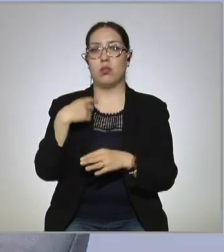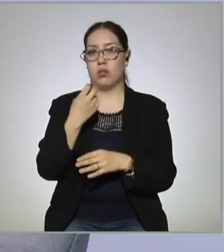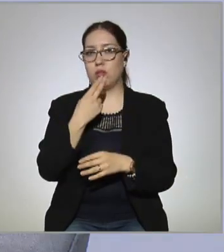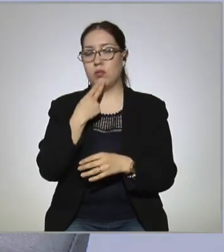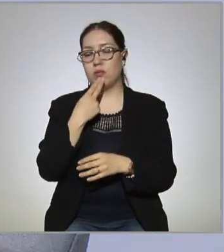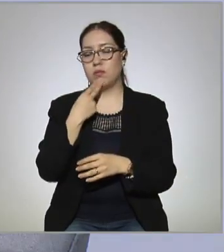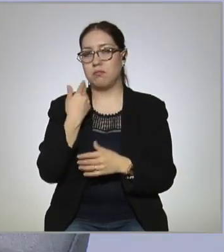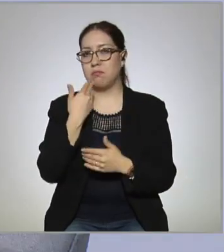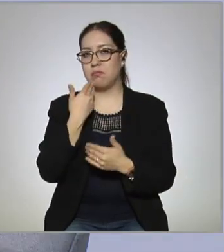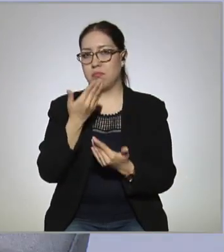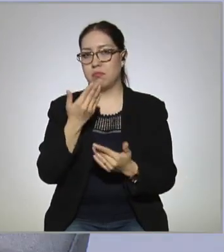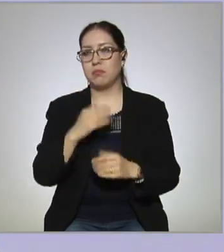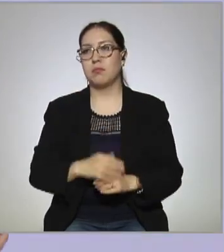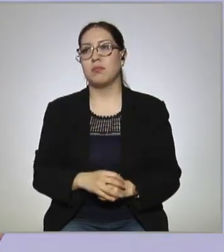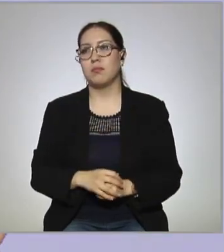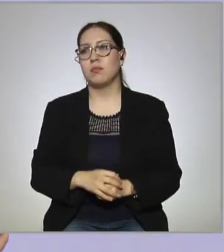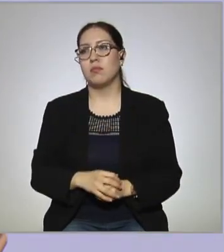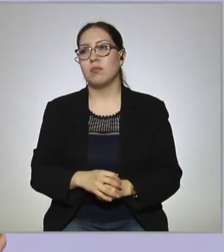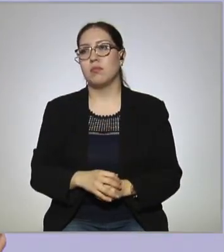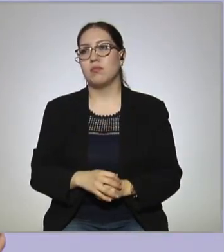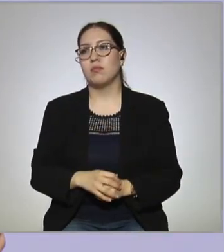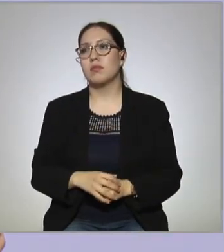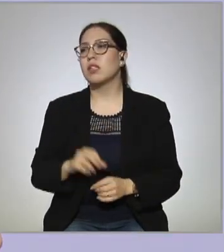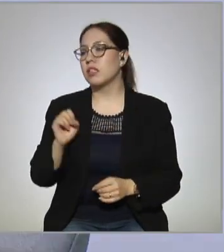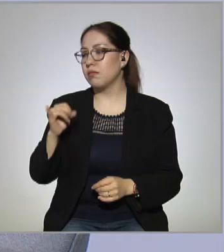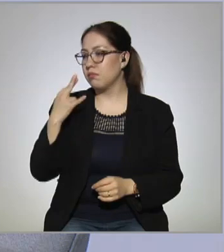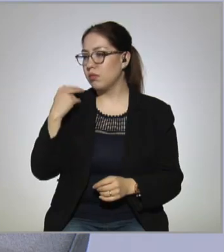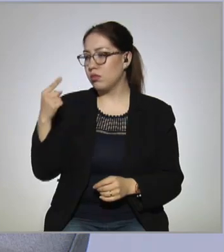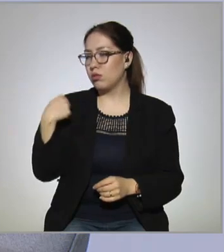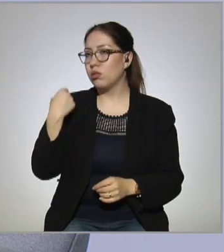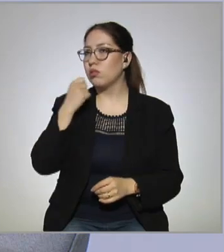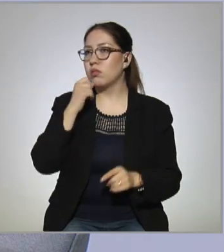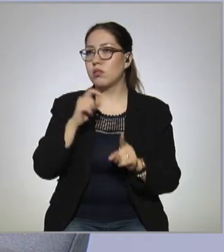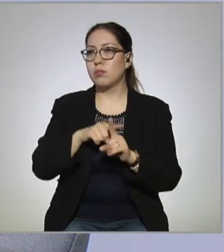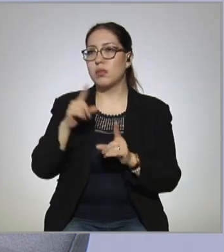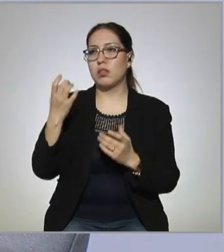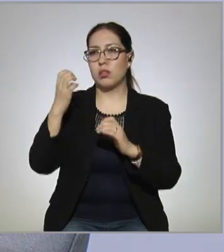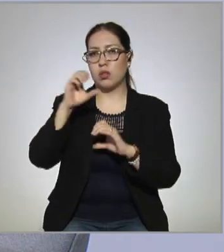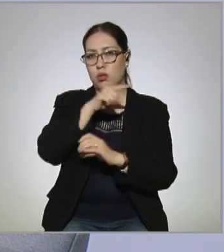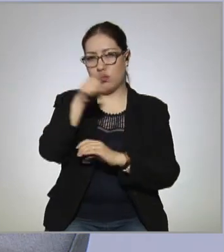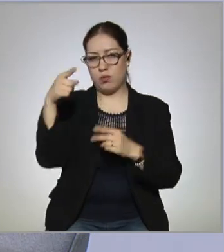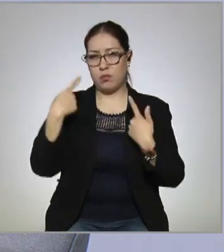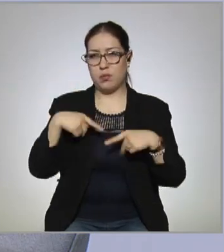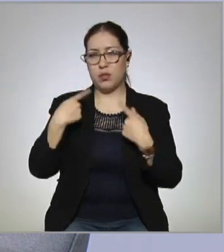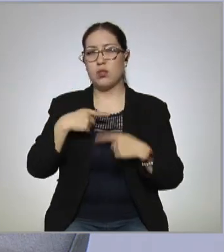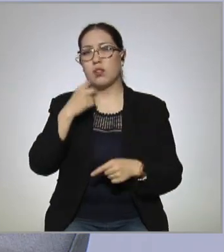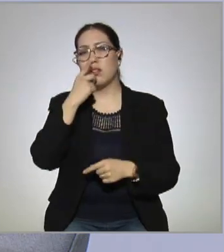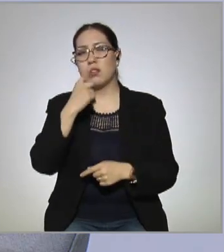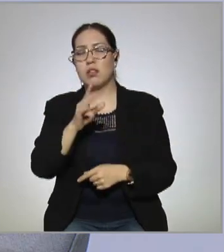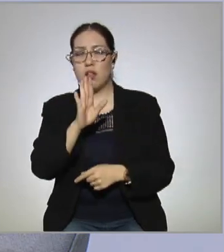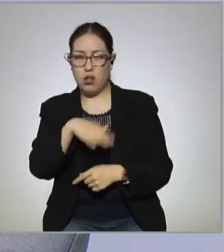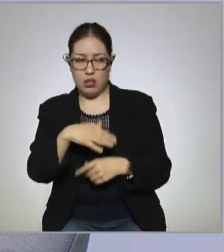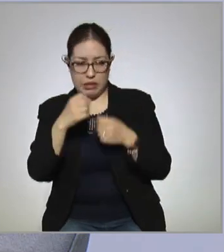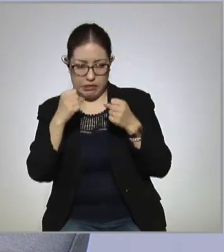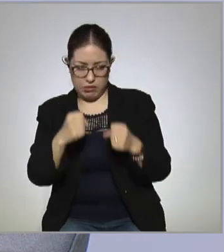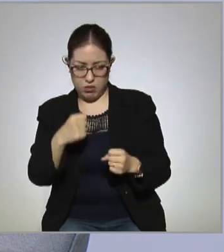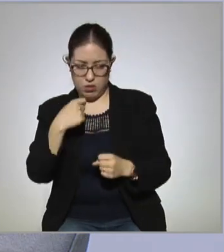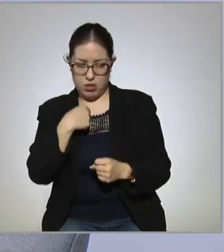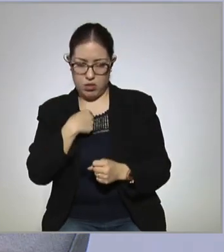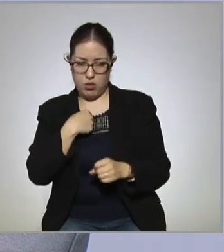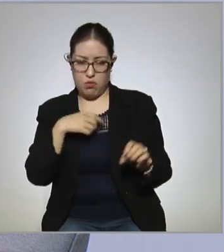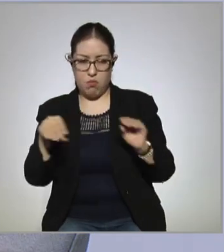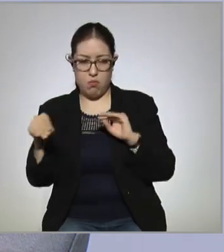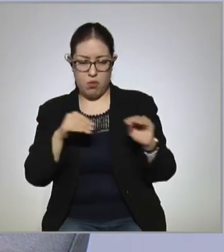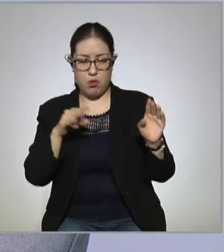el manejo. Ok, entonces es muy importante. Y justo quiero también traer el comentario de la audiencia de la seguridad que tienen para mover